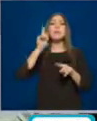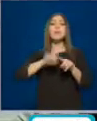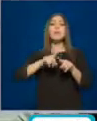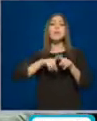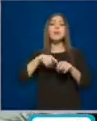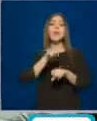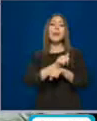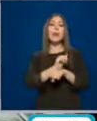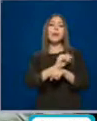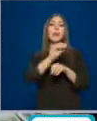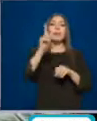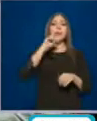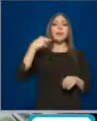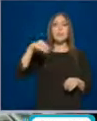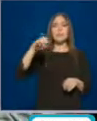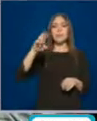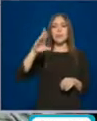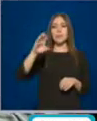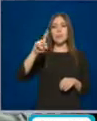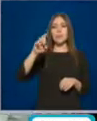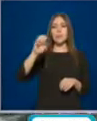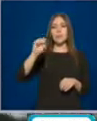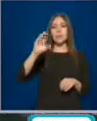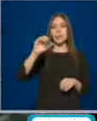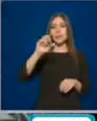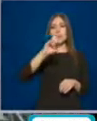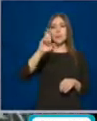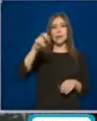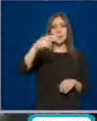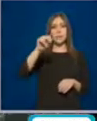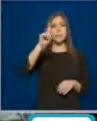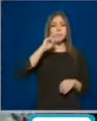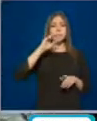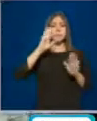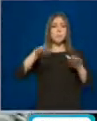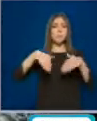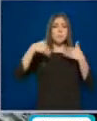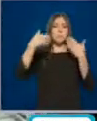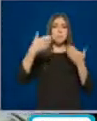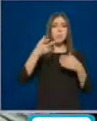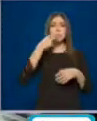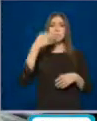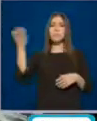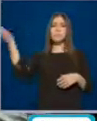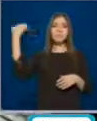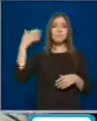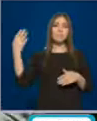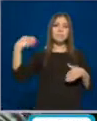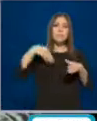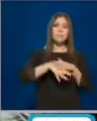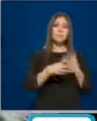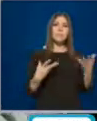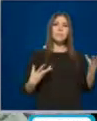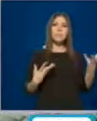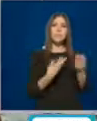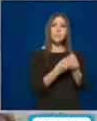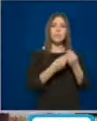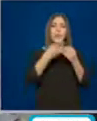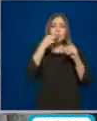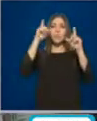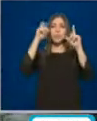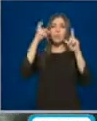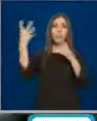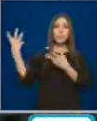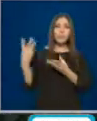Mercedes Carreño, mejor conocida como Meche Carreño. Ella llegó, trajo a su fotógrafo, se metió a la pileta de la